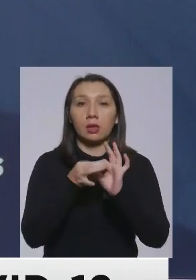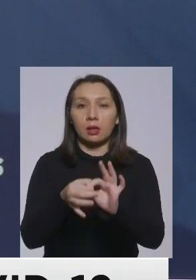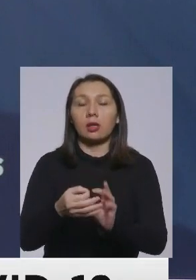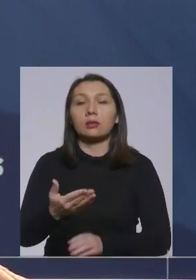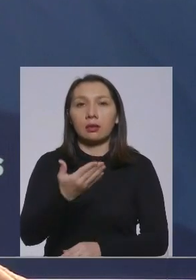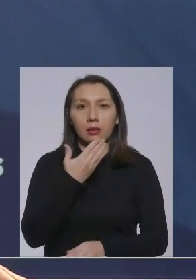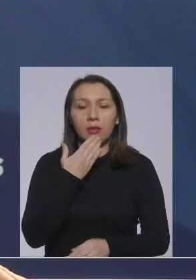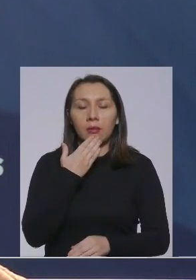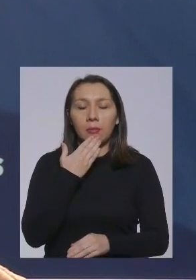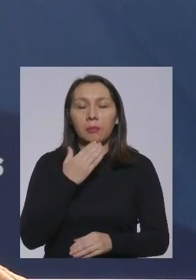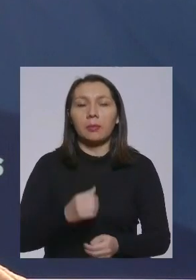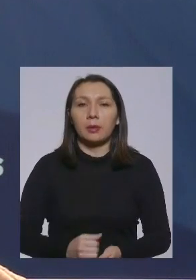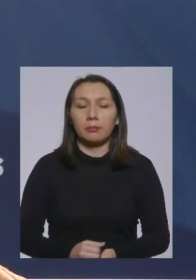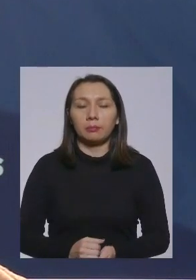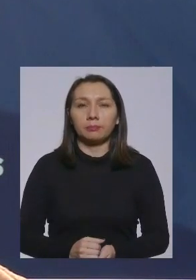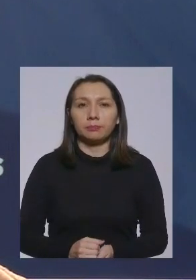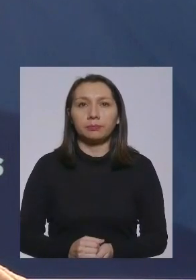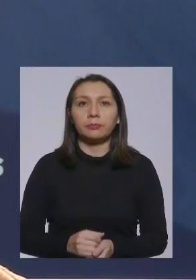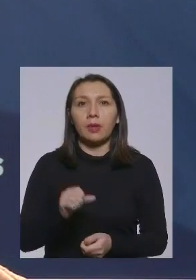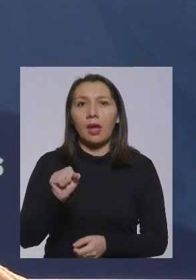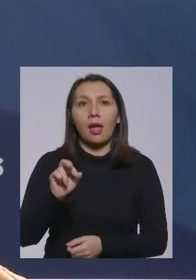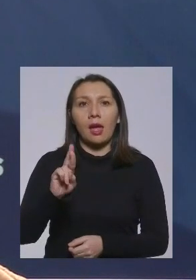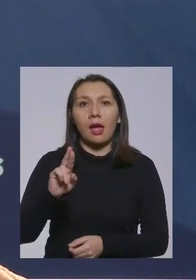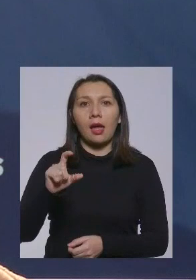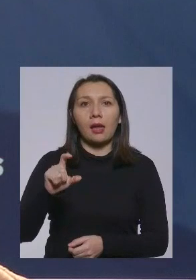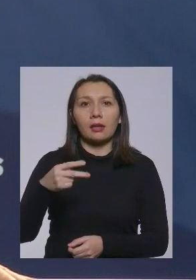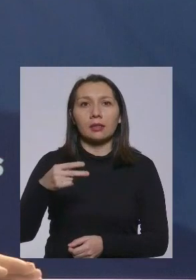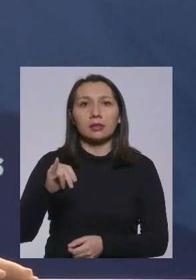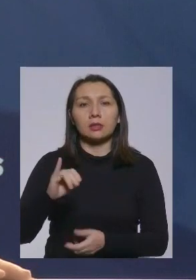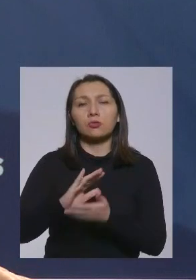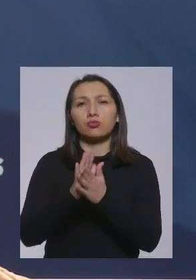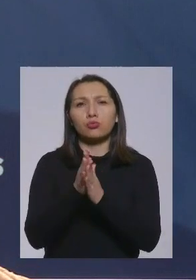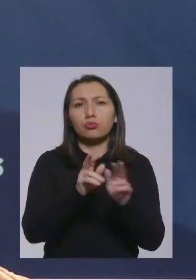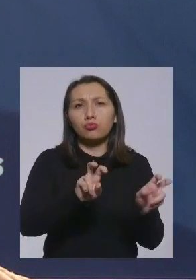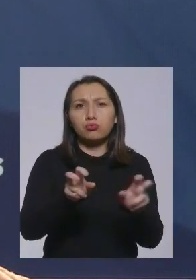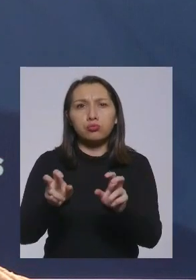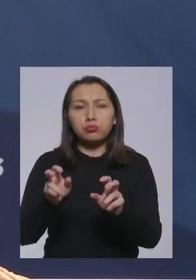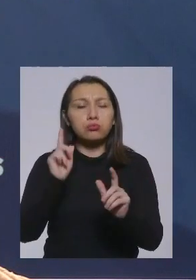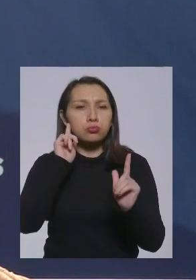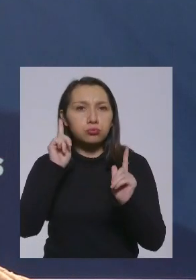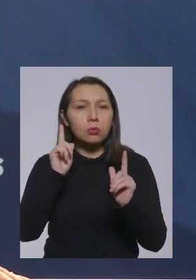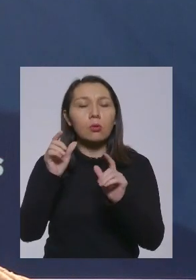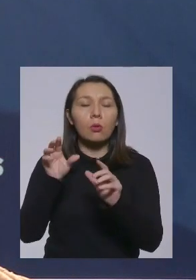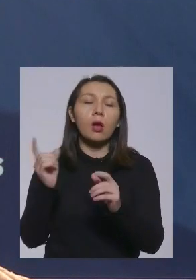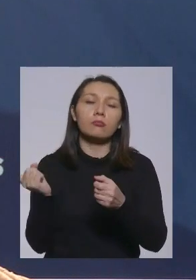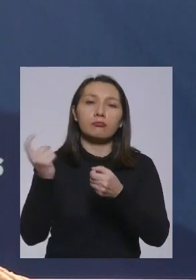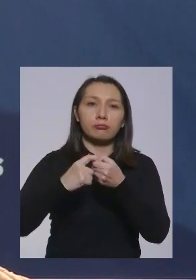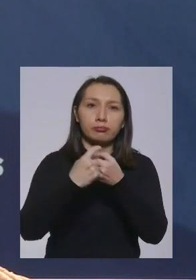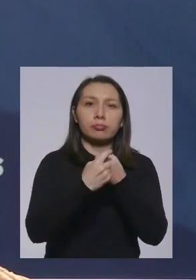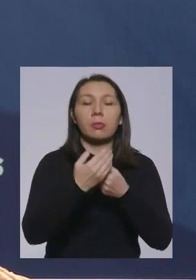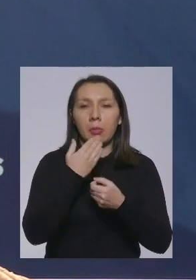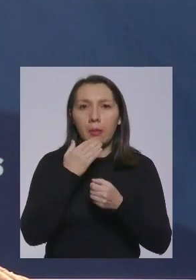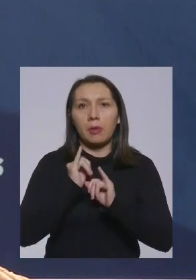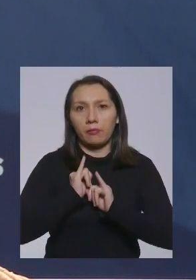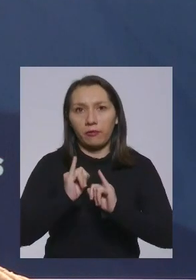también a archi por todas las radios que se unen a esta transmisión